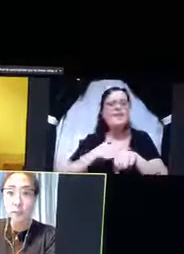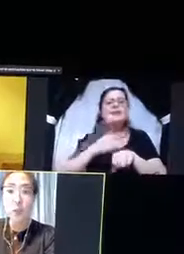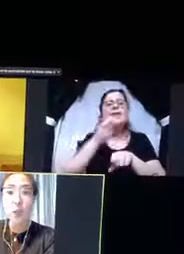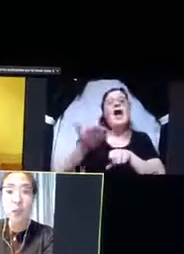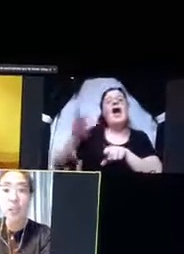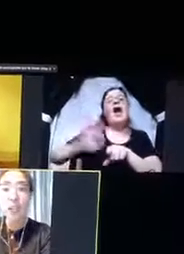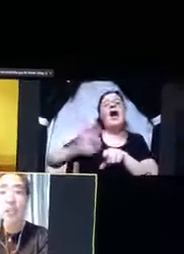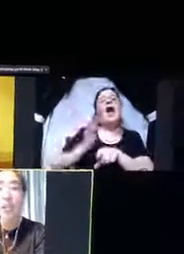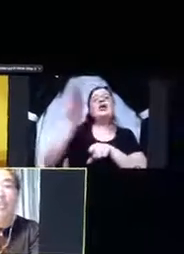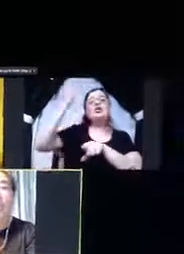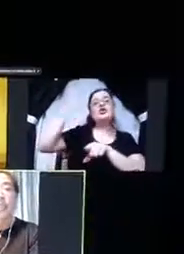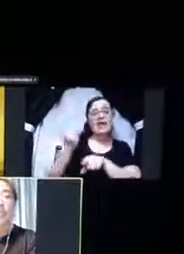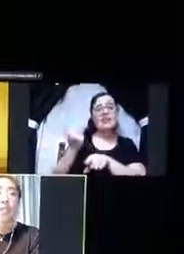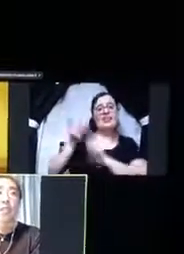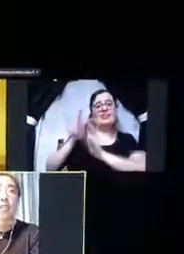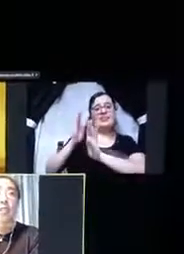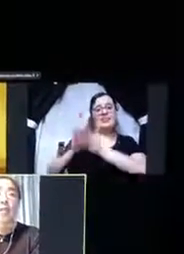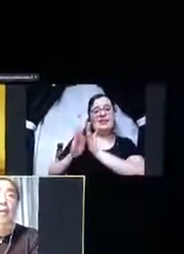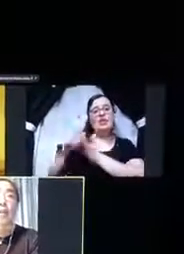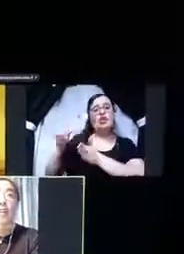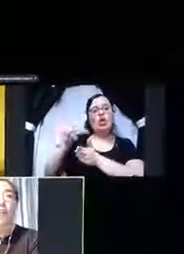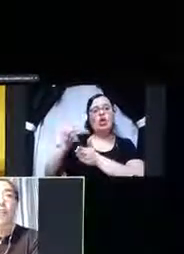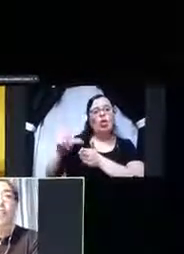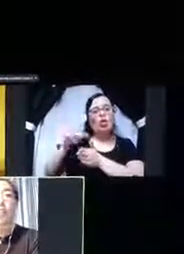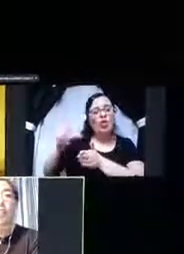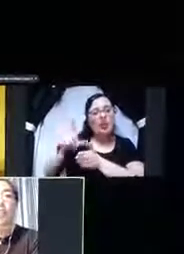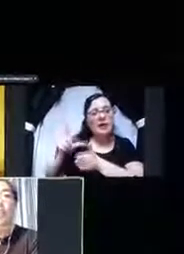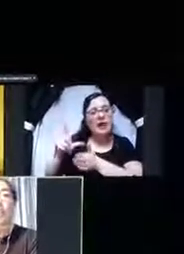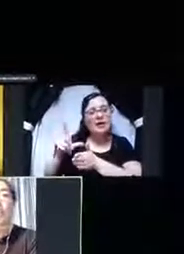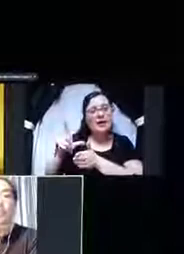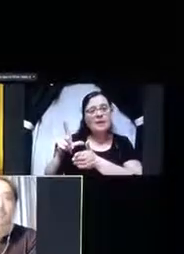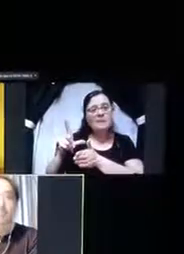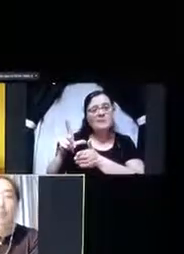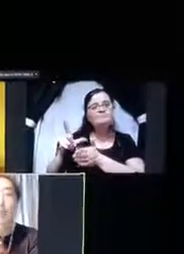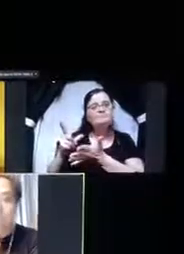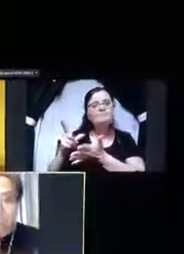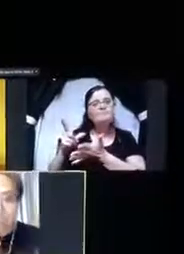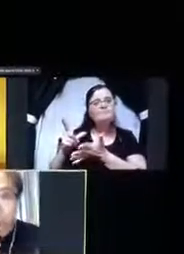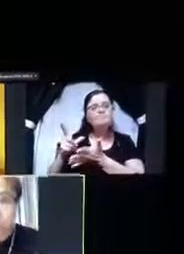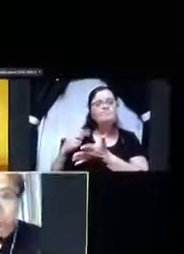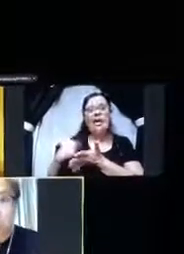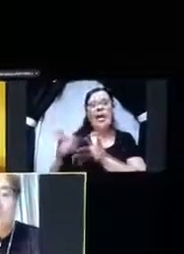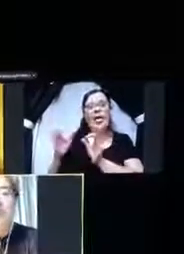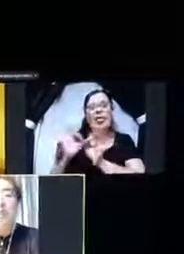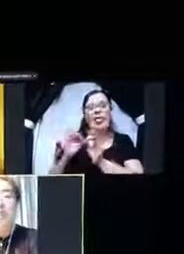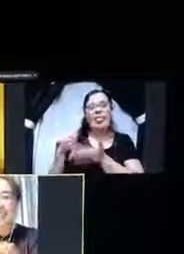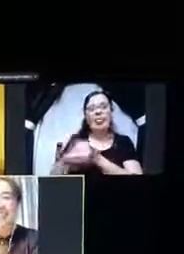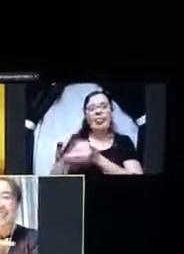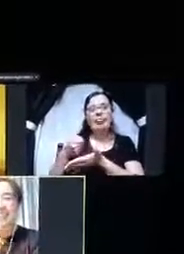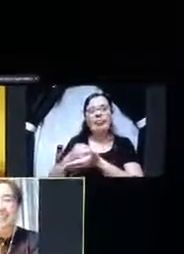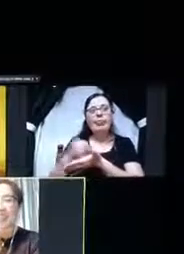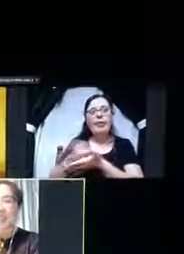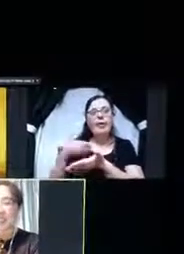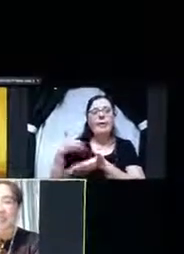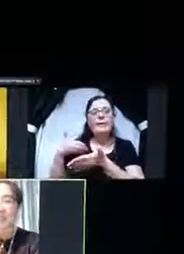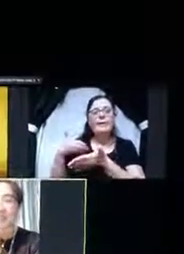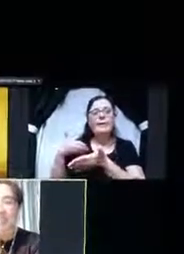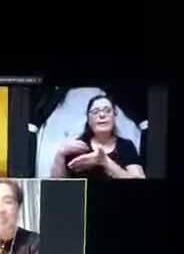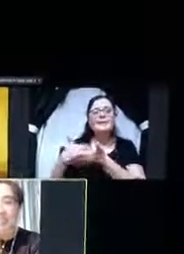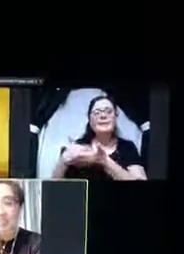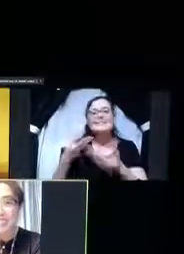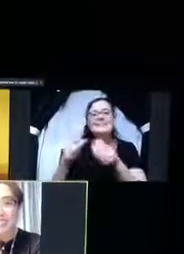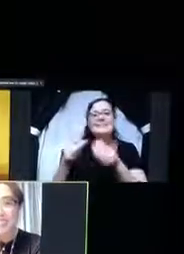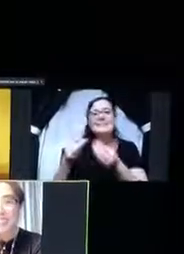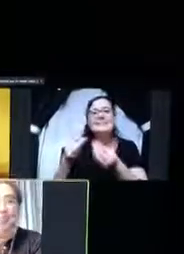si hubiese estado bajo tratamiento de logogenia, y yo decía, bueno, Georgie, yo se lo hubiese dicho, Georgie, ¿cuándo tendría que